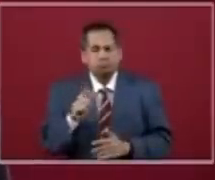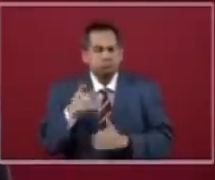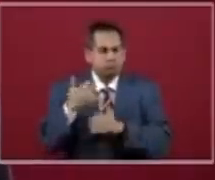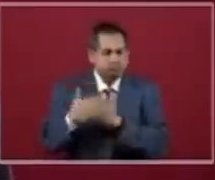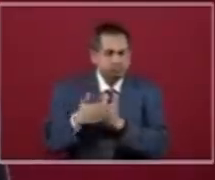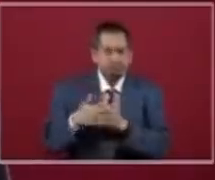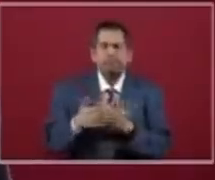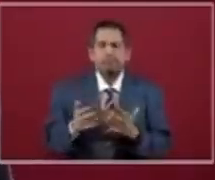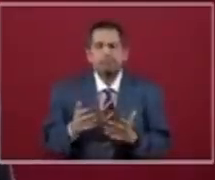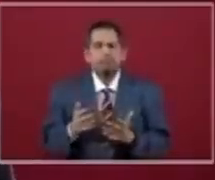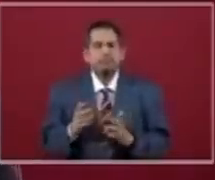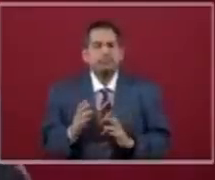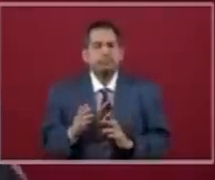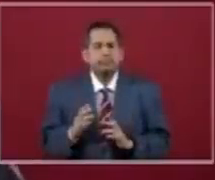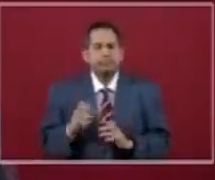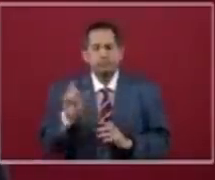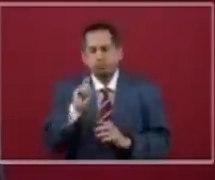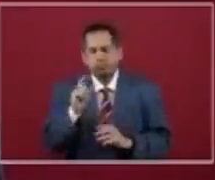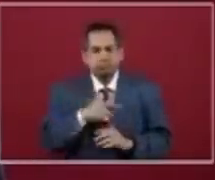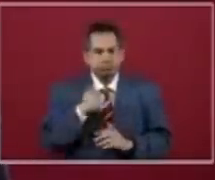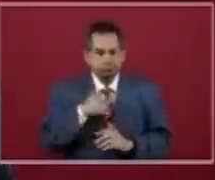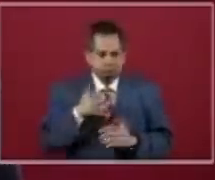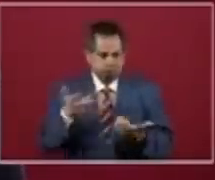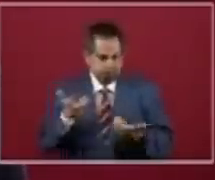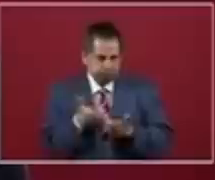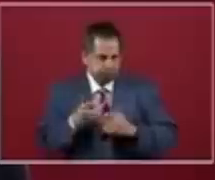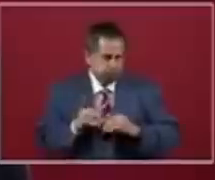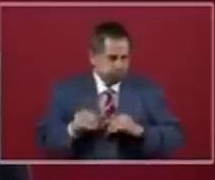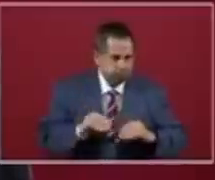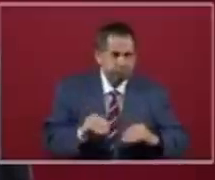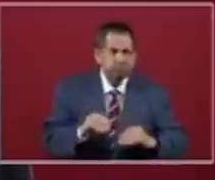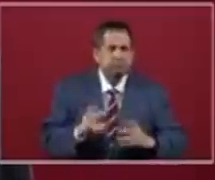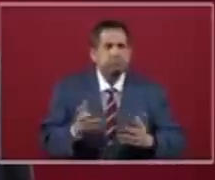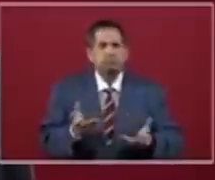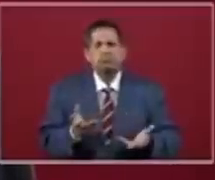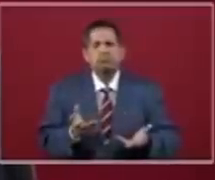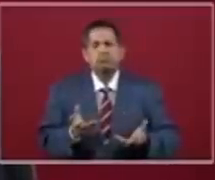proceder, cuándo actuar.